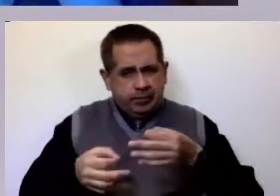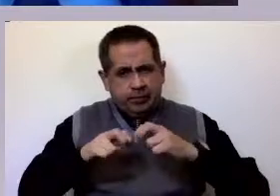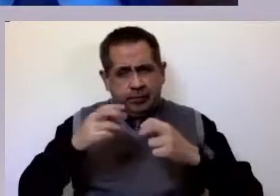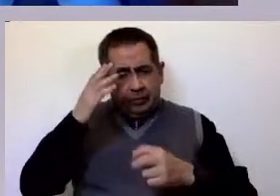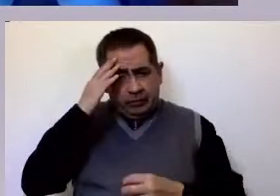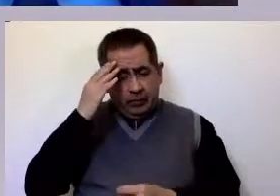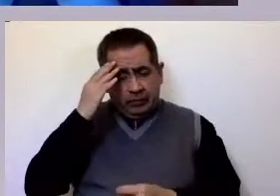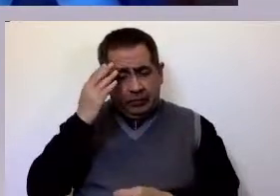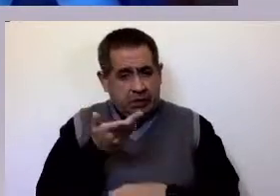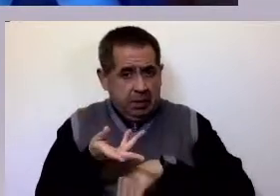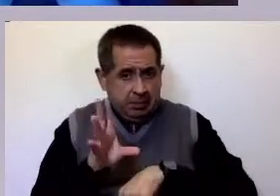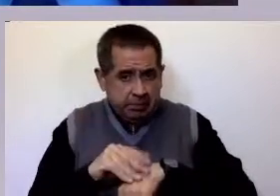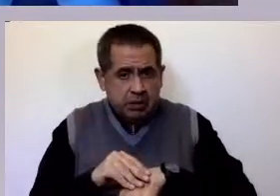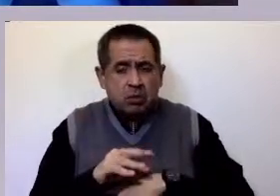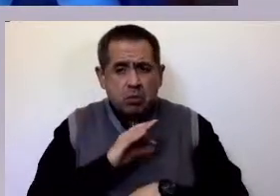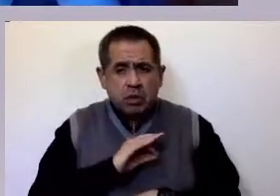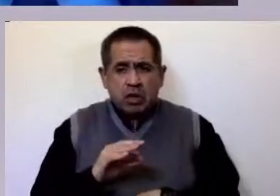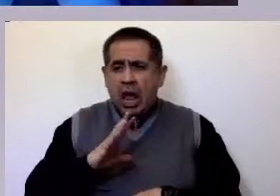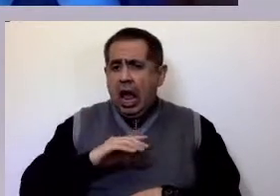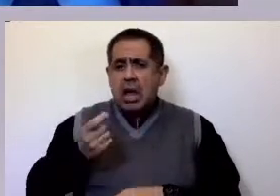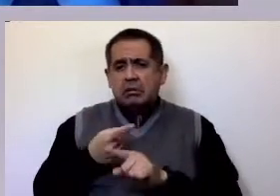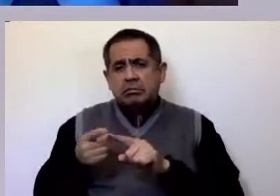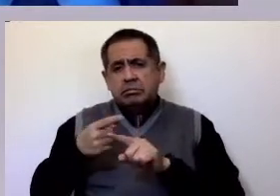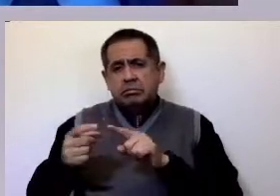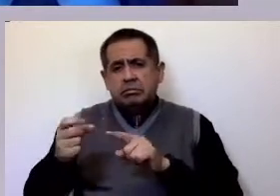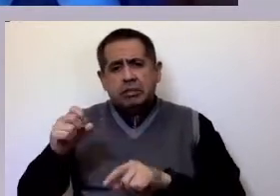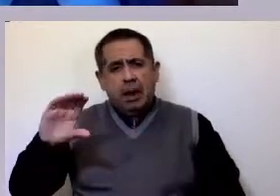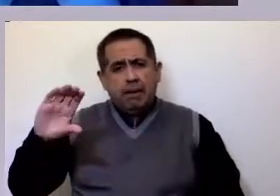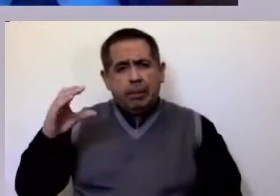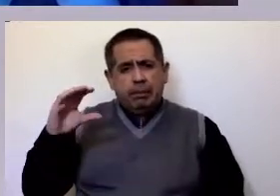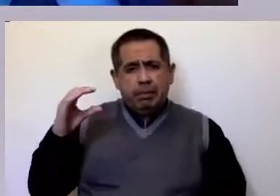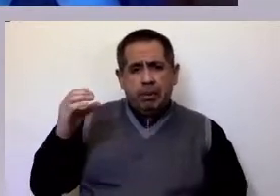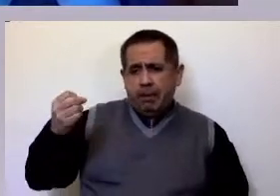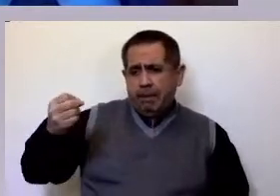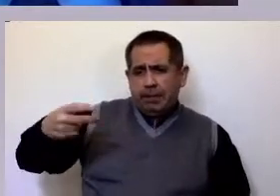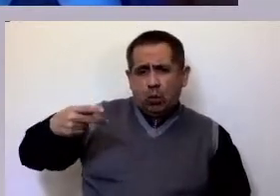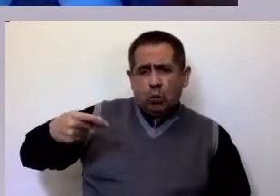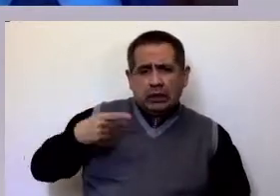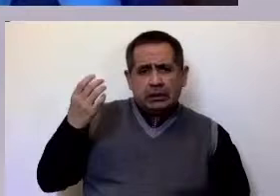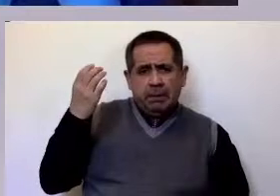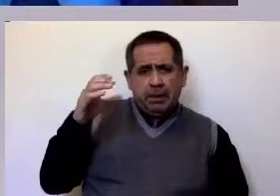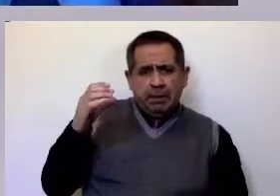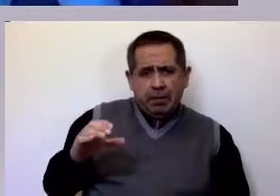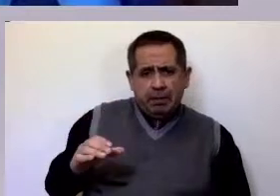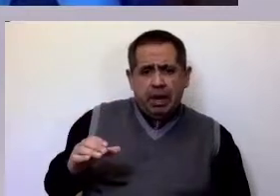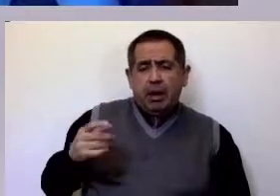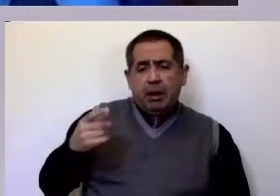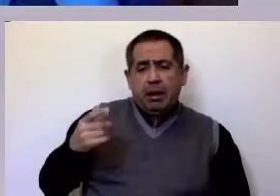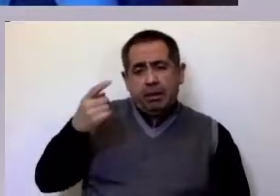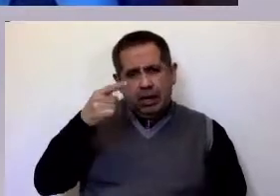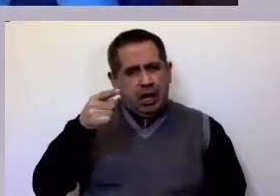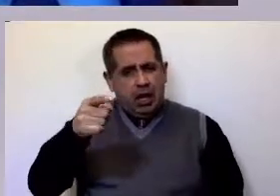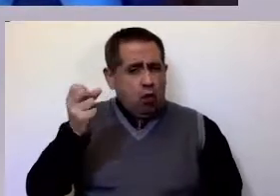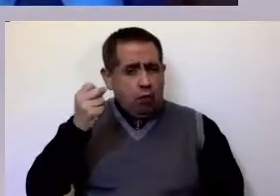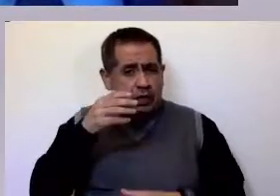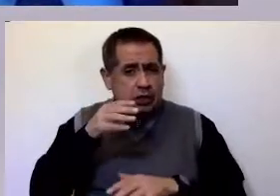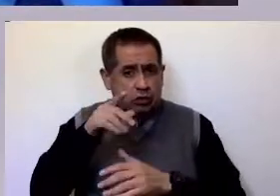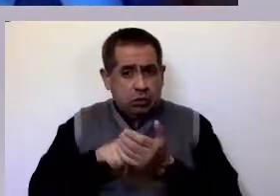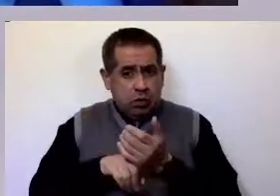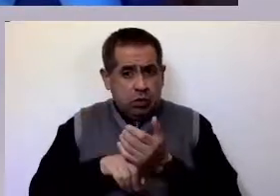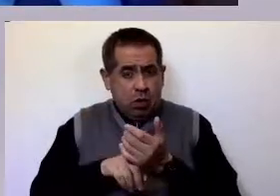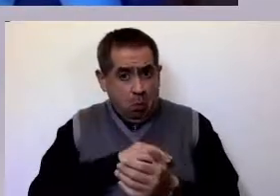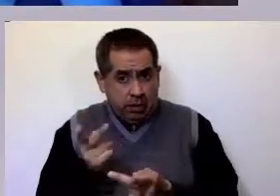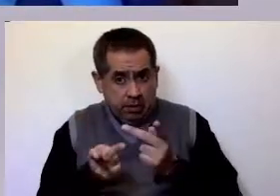conveniente nos han hecho llegar algunas preguntas para usted en torno a la conferencia de hoy si